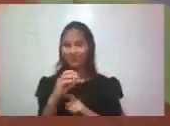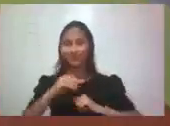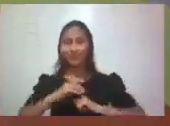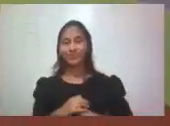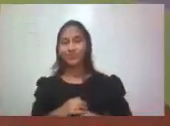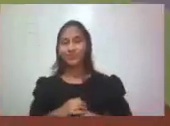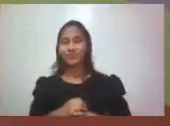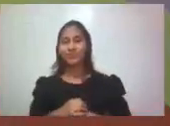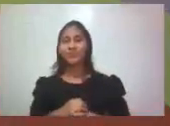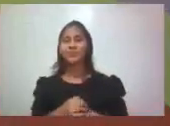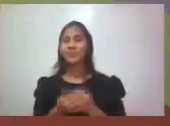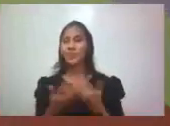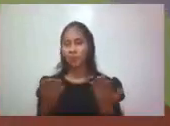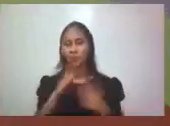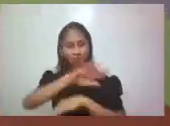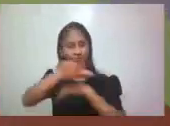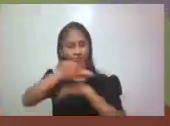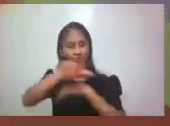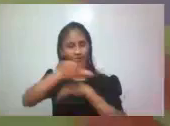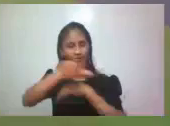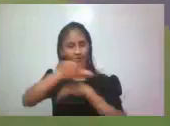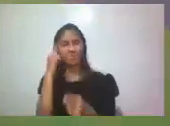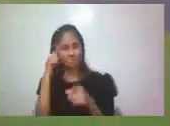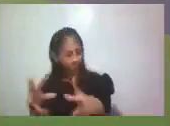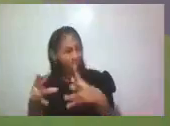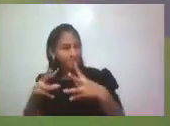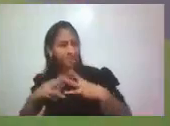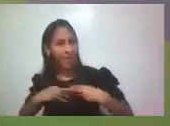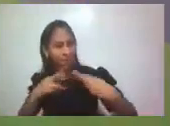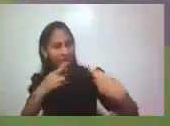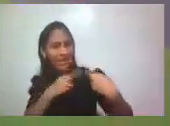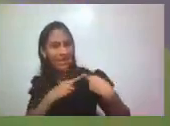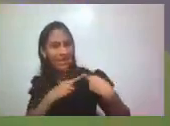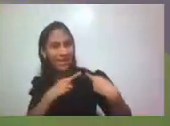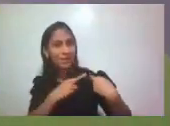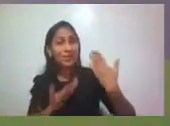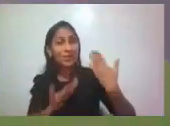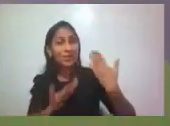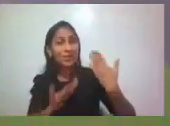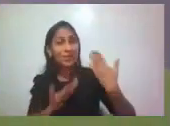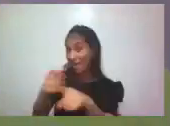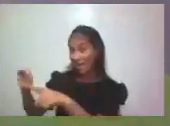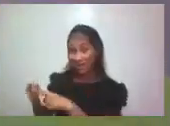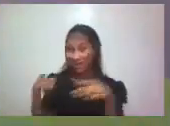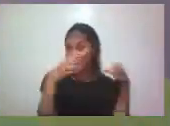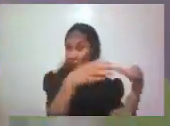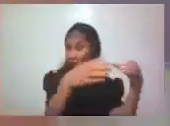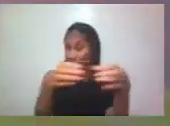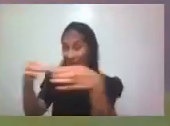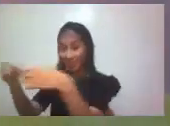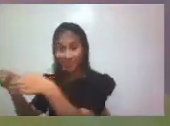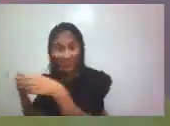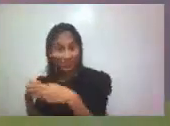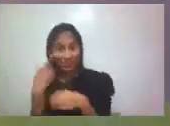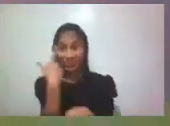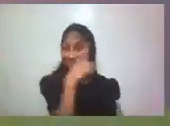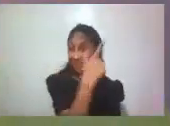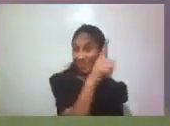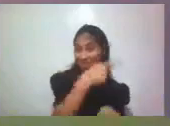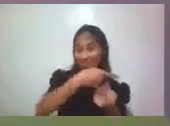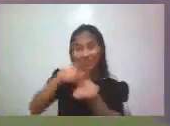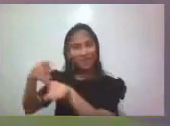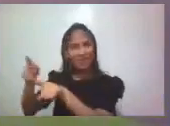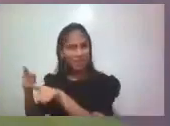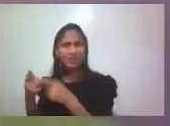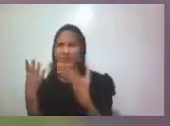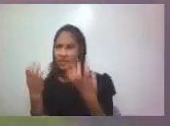Con un compromiso de trabajo compartido con las organizaciones indígenas, queremos lograr el fortalecimiento de capacidades de